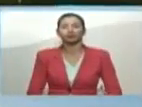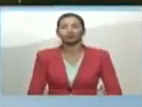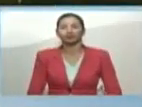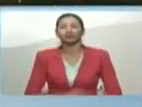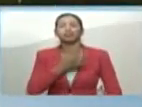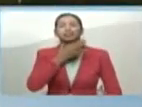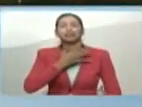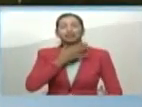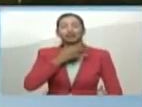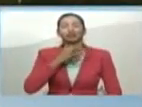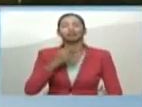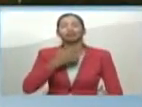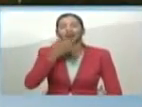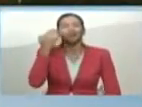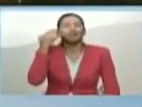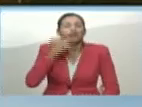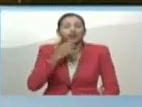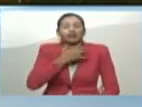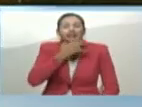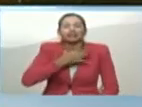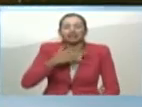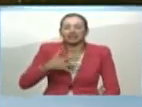garganta.